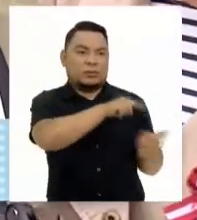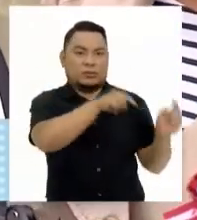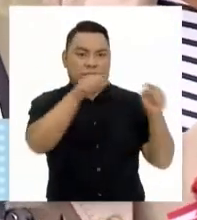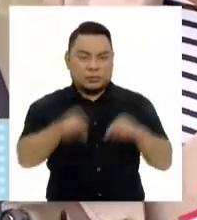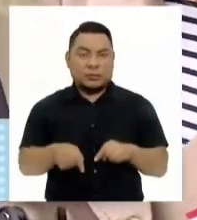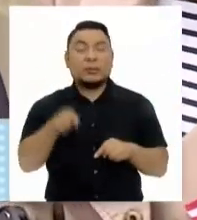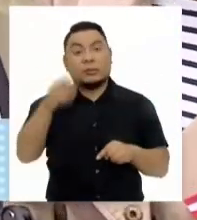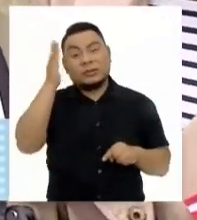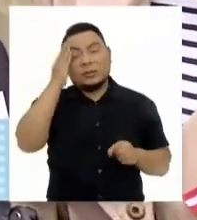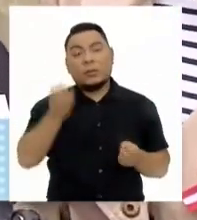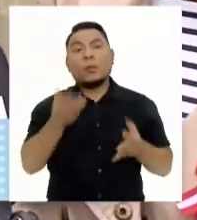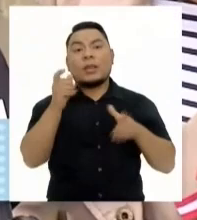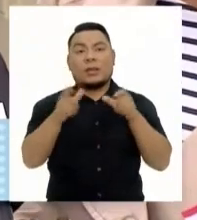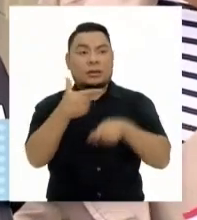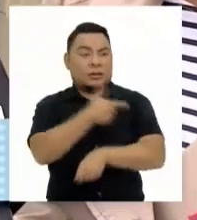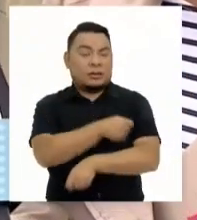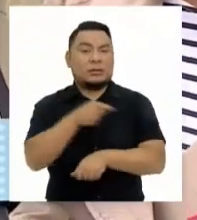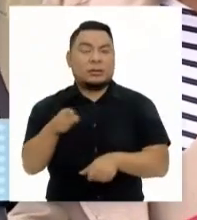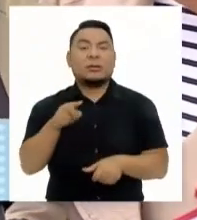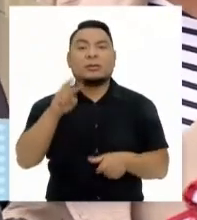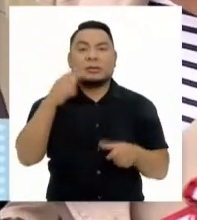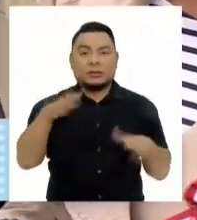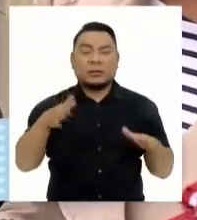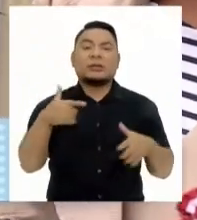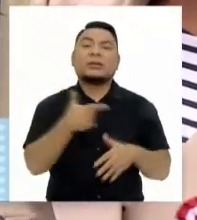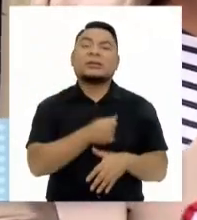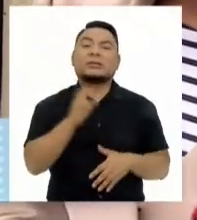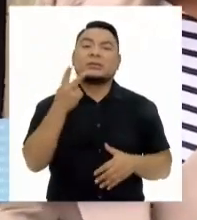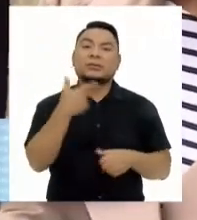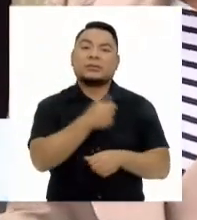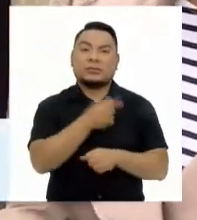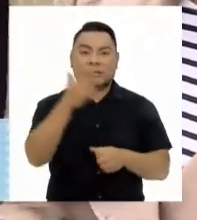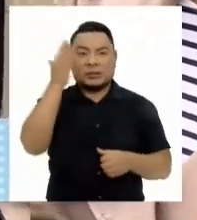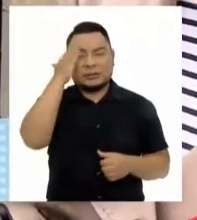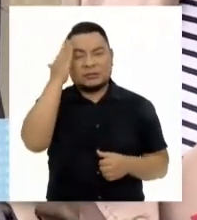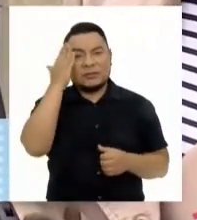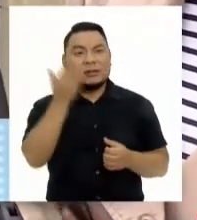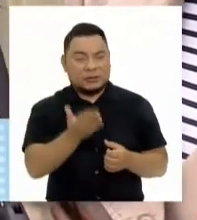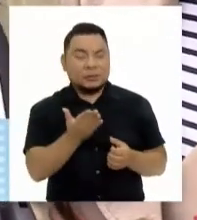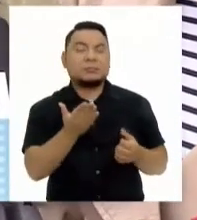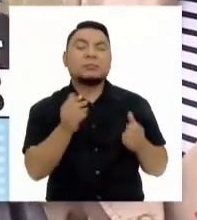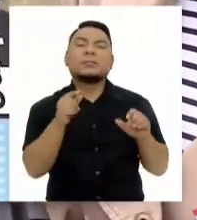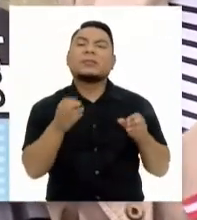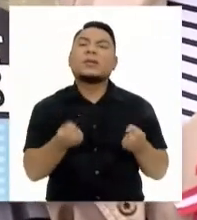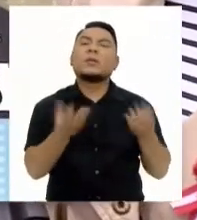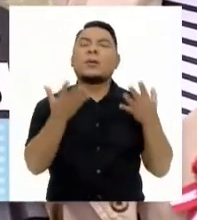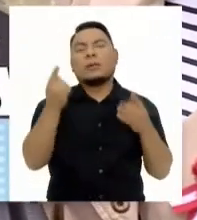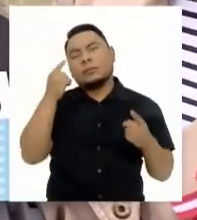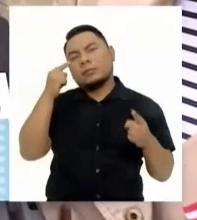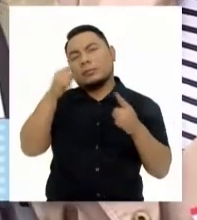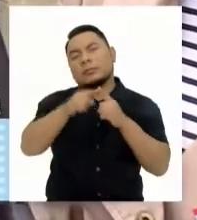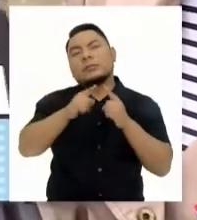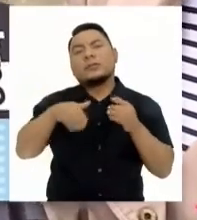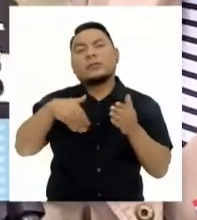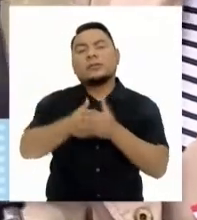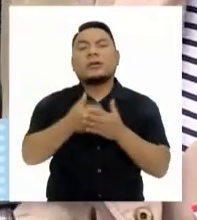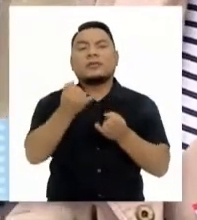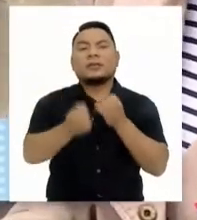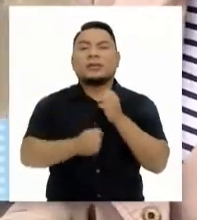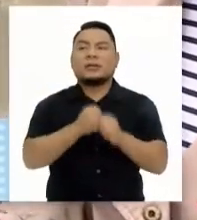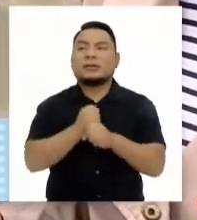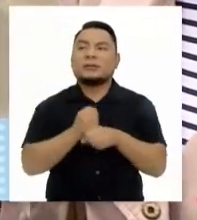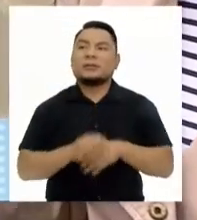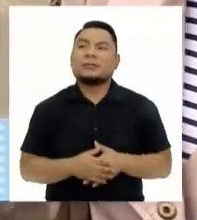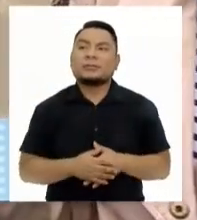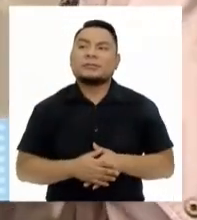la cantidad de personas o peruanos que han llegado ya a tener la segunda dosis. ¿Qué es, a cuánto se proyectan ustedes llegar para fin de año? ¿El